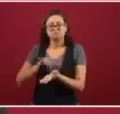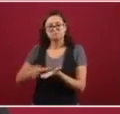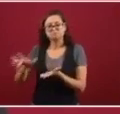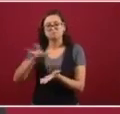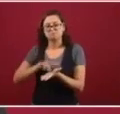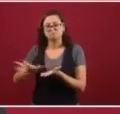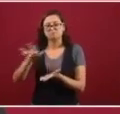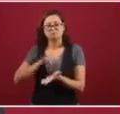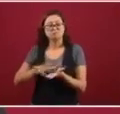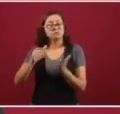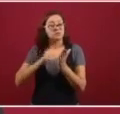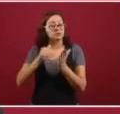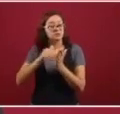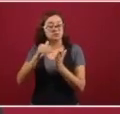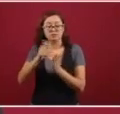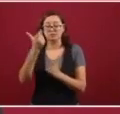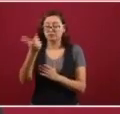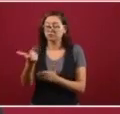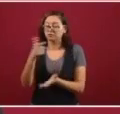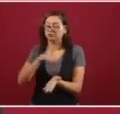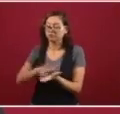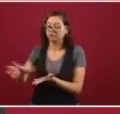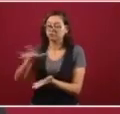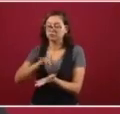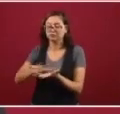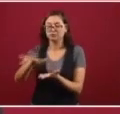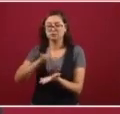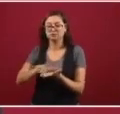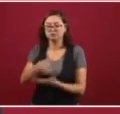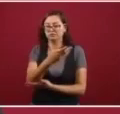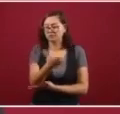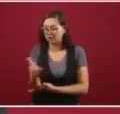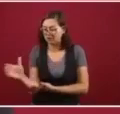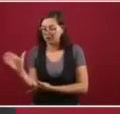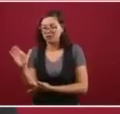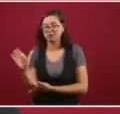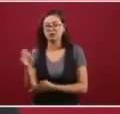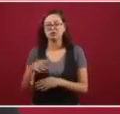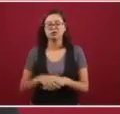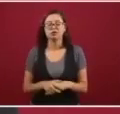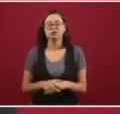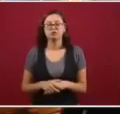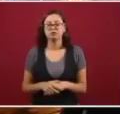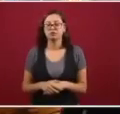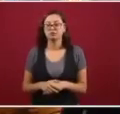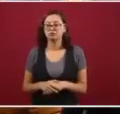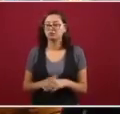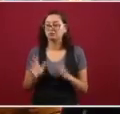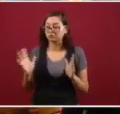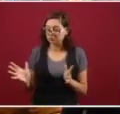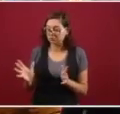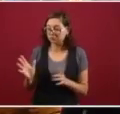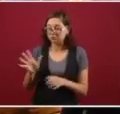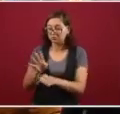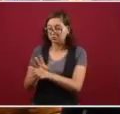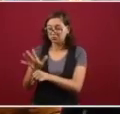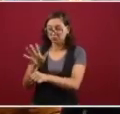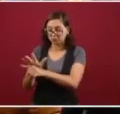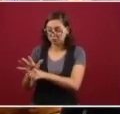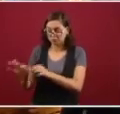de miles de millones de pesos para apoyo al campo. Cuando tengamos más